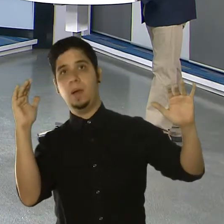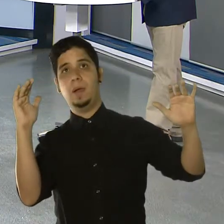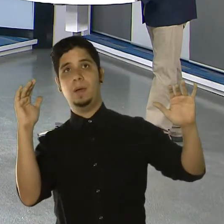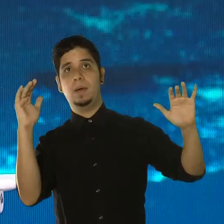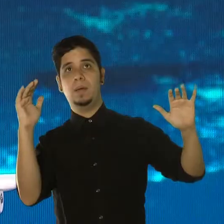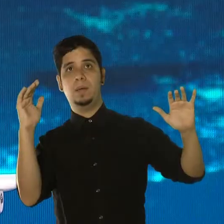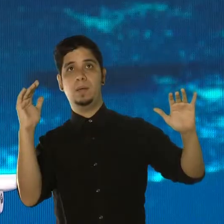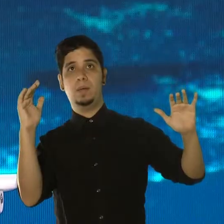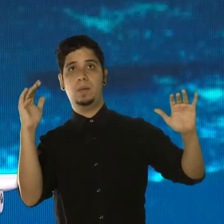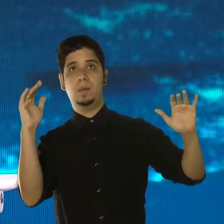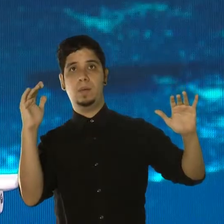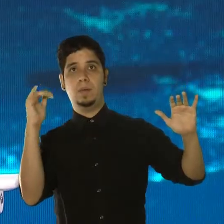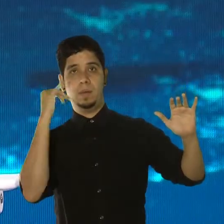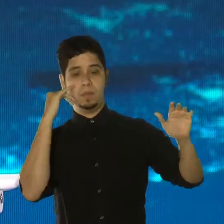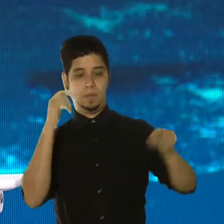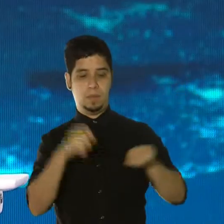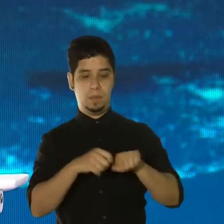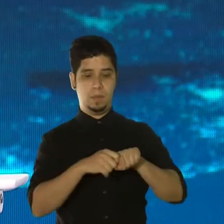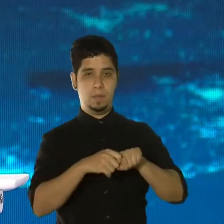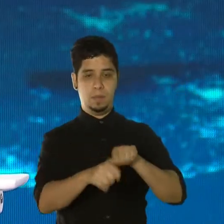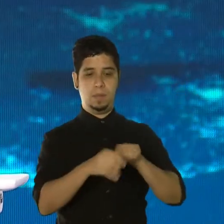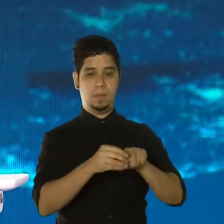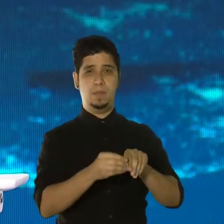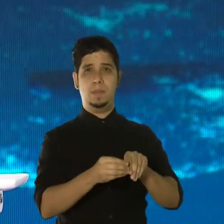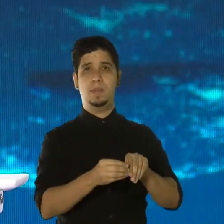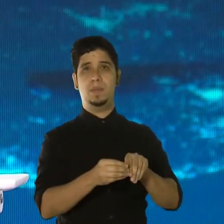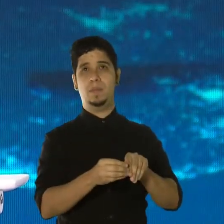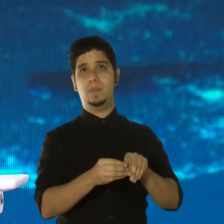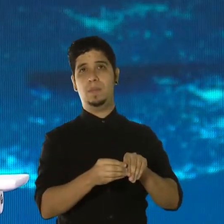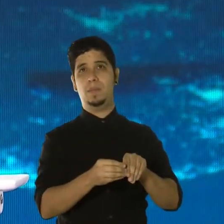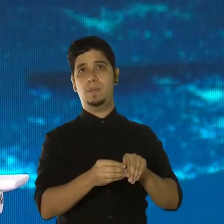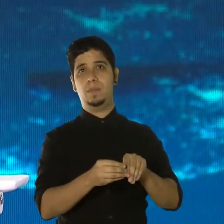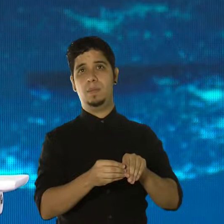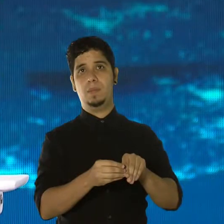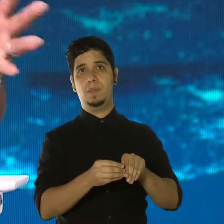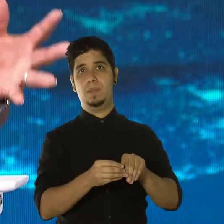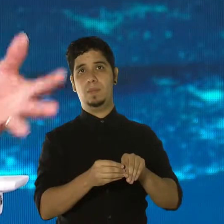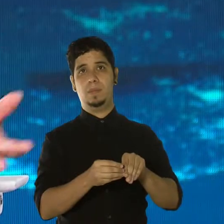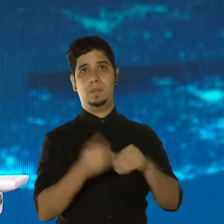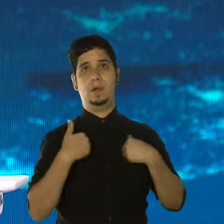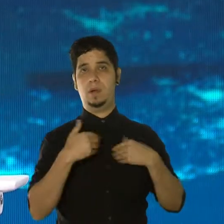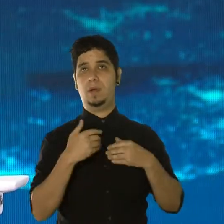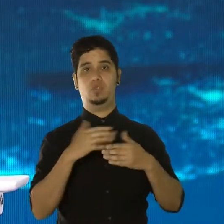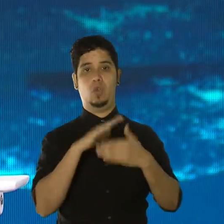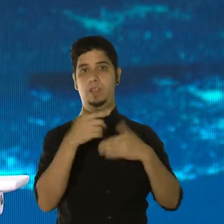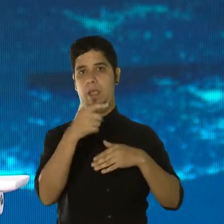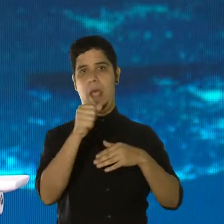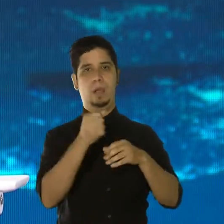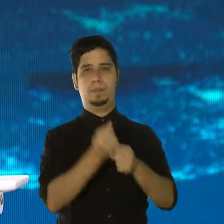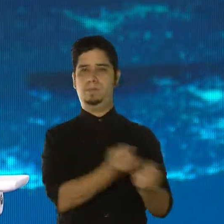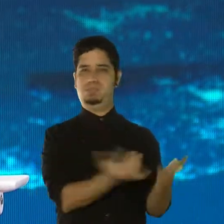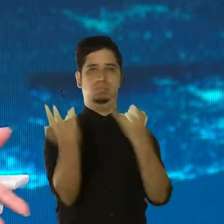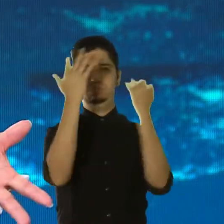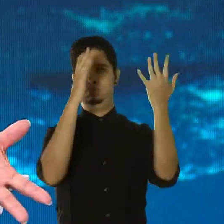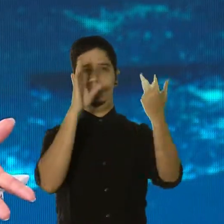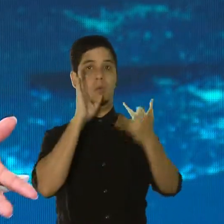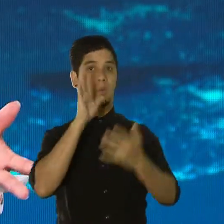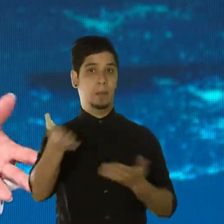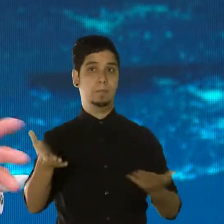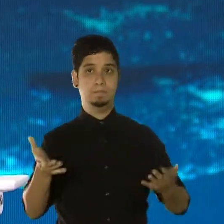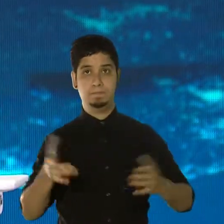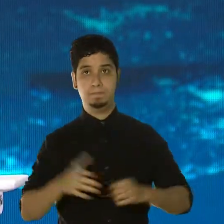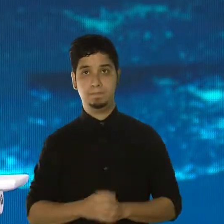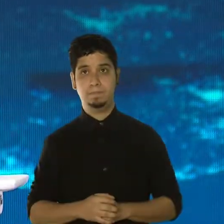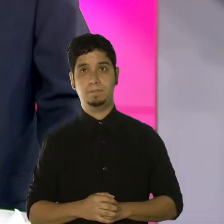quemarse. Si usted hace una ignición para prender, tiene que explotar todo ese gas que hay ahí,